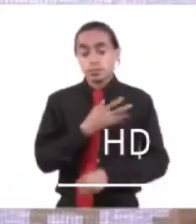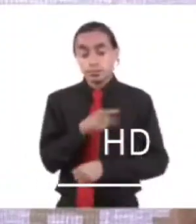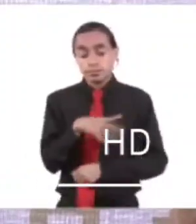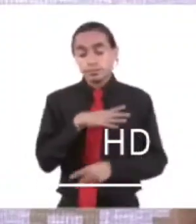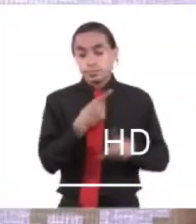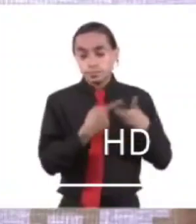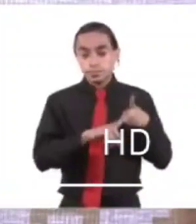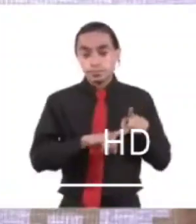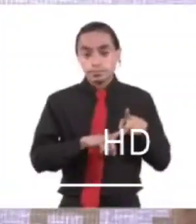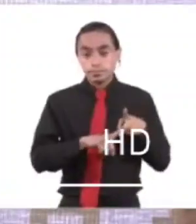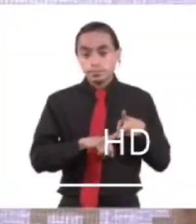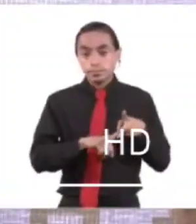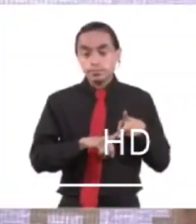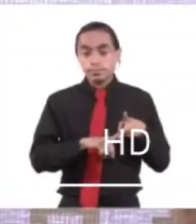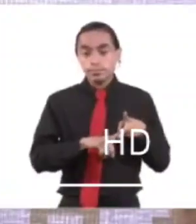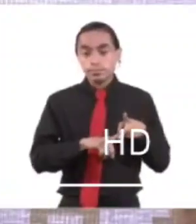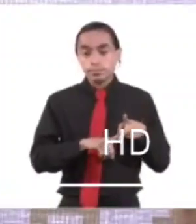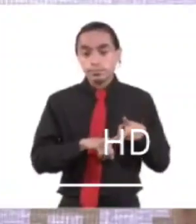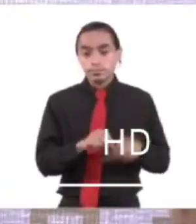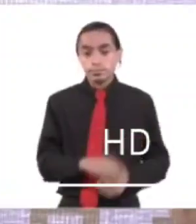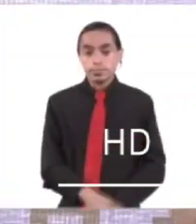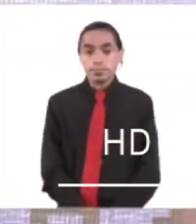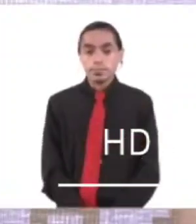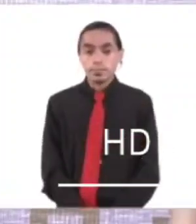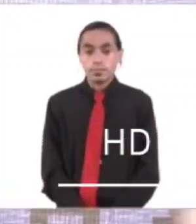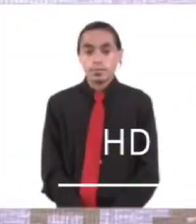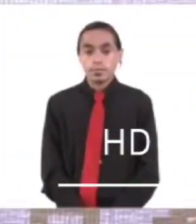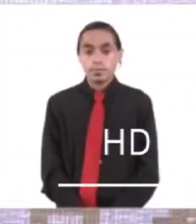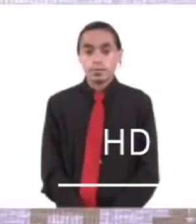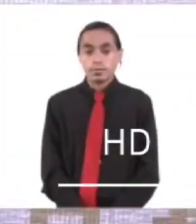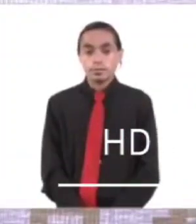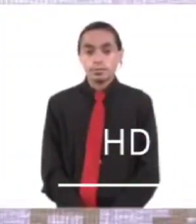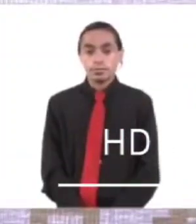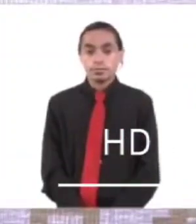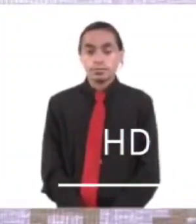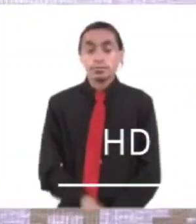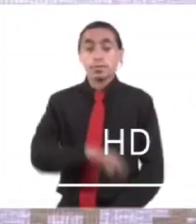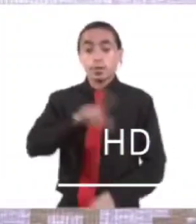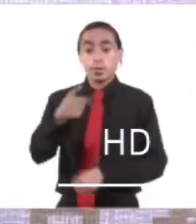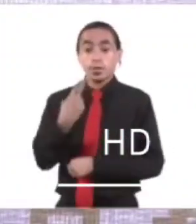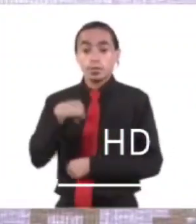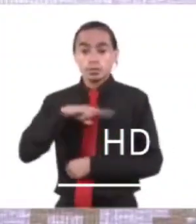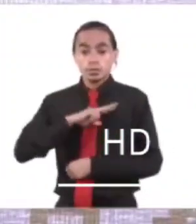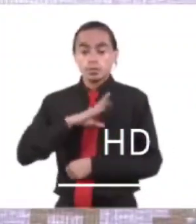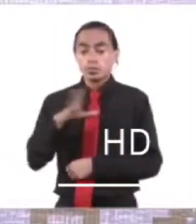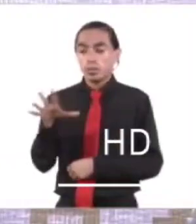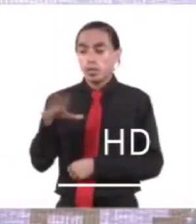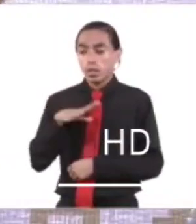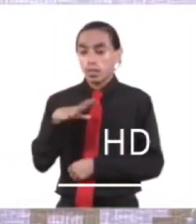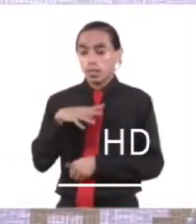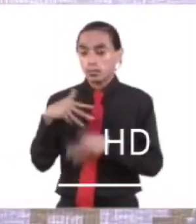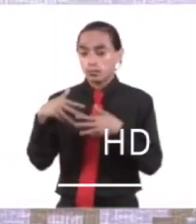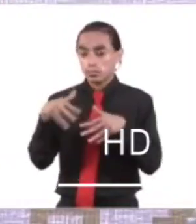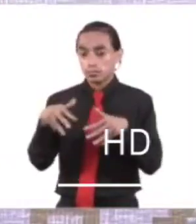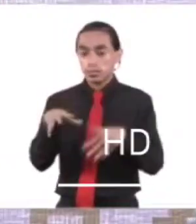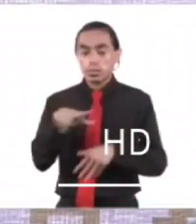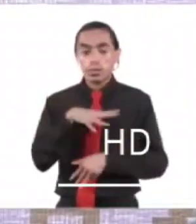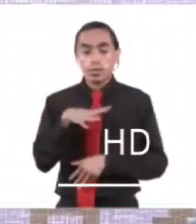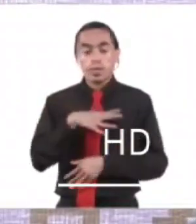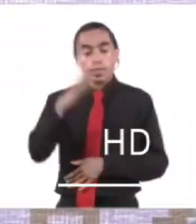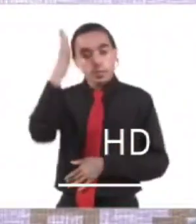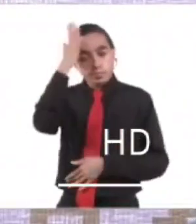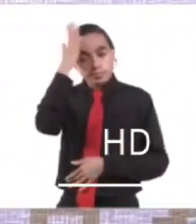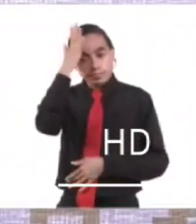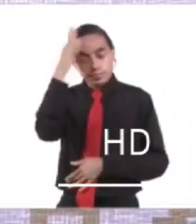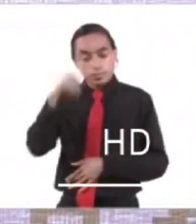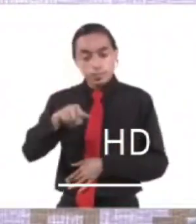y luego nos metimos también al trabajo partidario y me tocó ser dirigente acá del